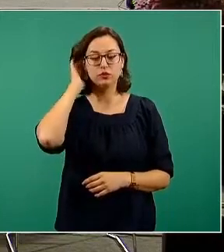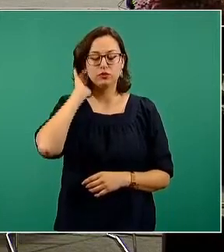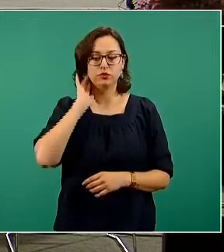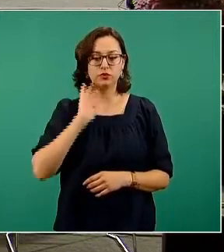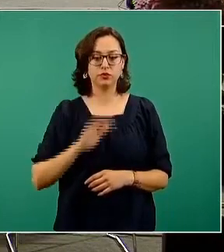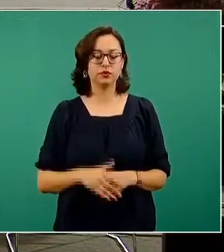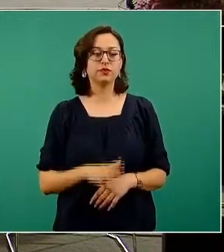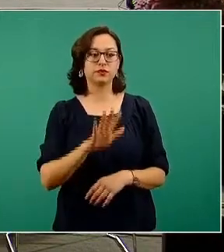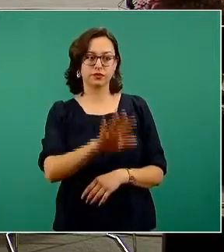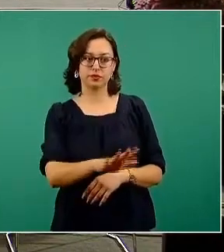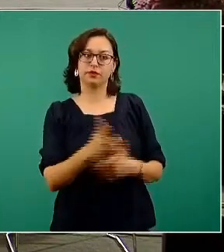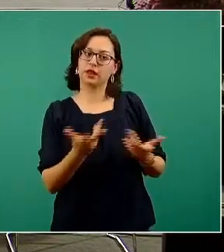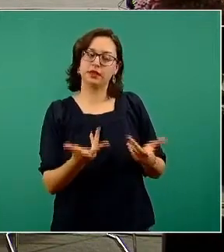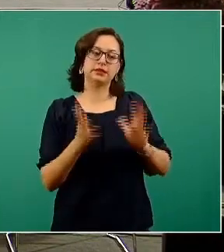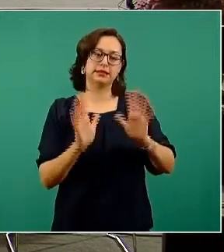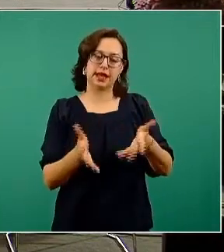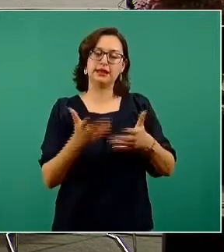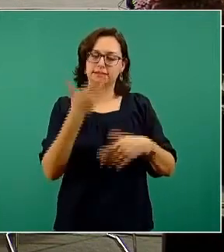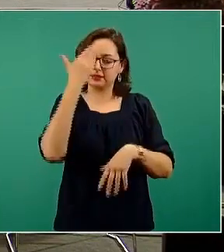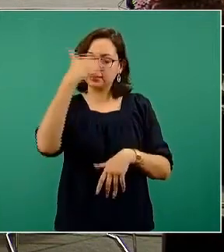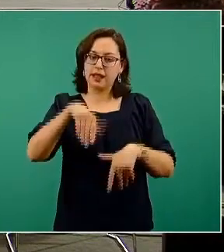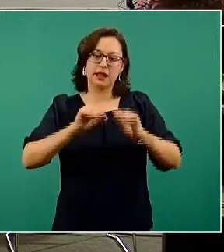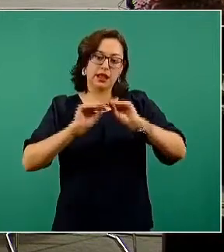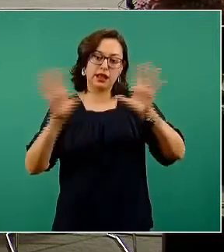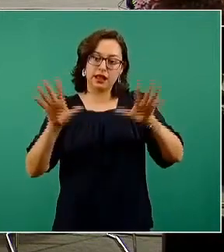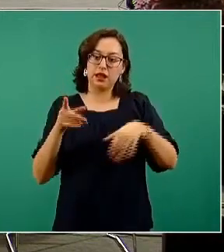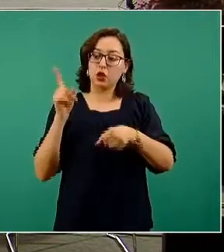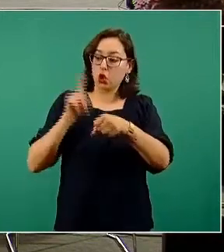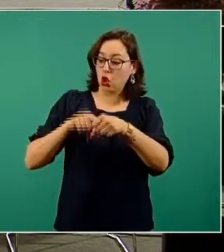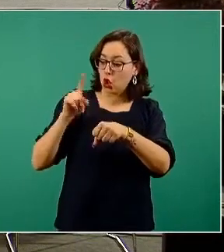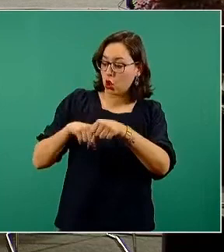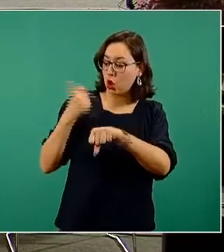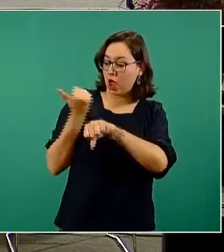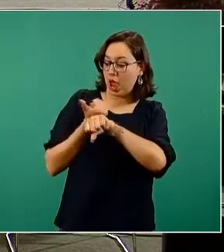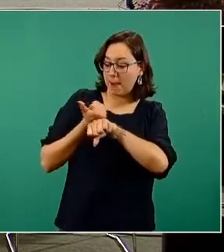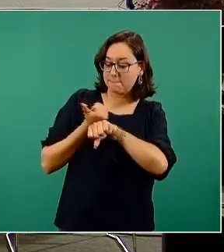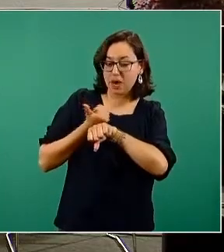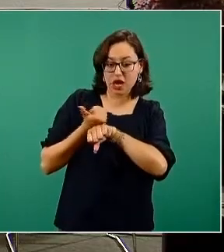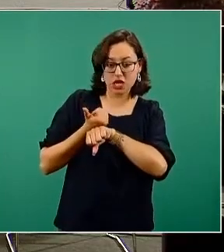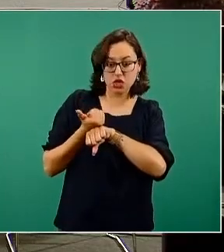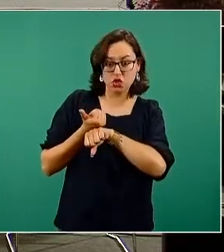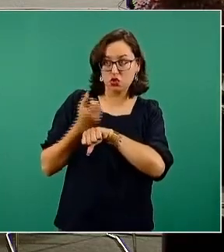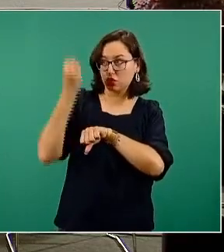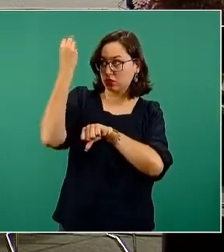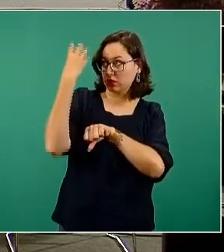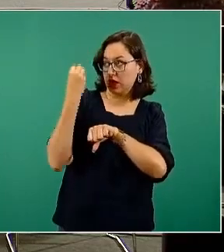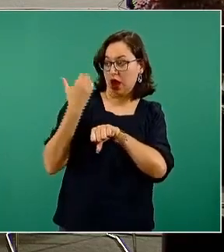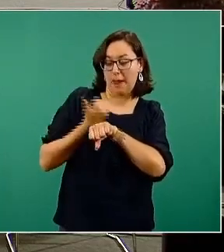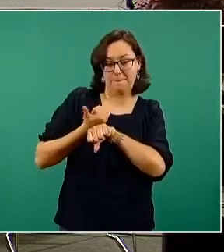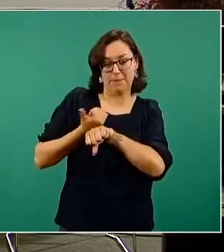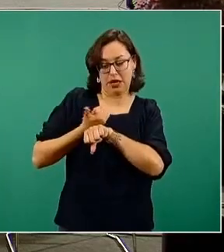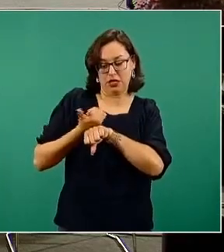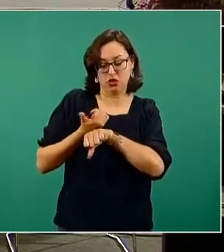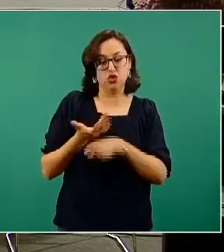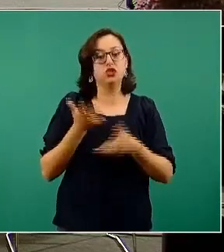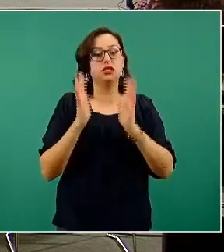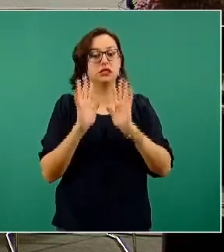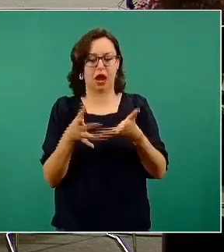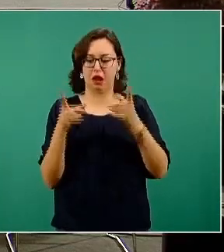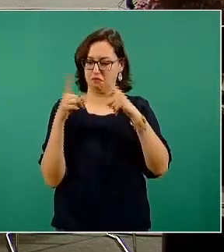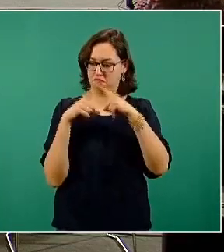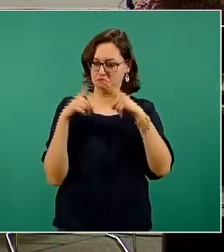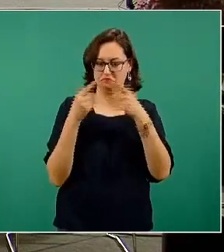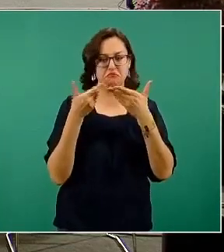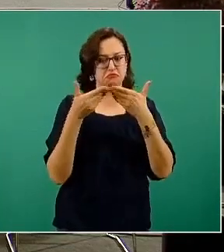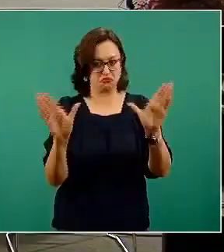tenía claro que con el semáforo amarillo se podían tener estos eventos. Eso ya era parte del lineamiento